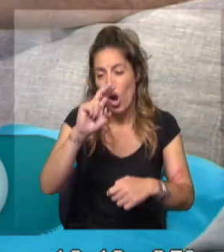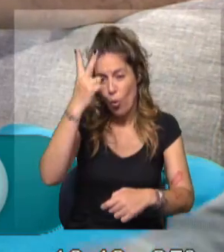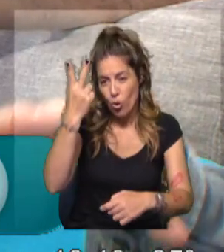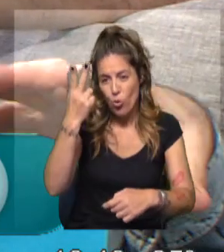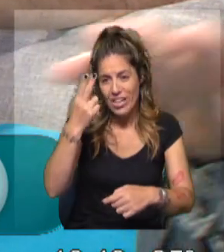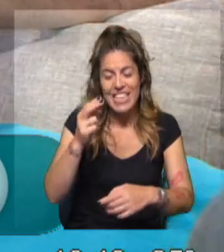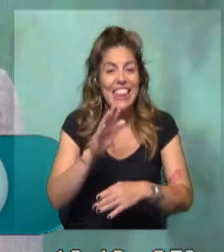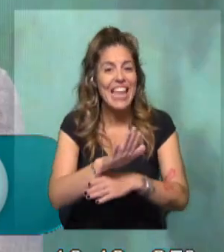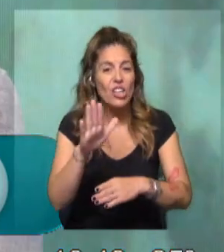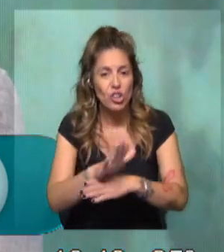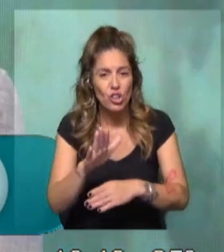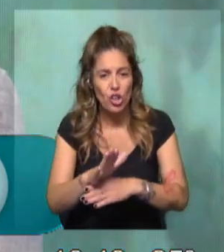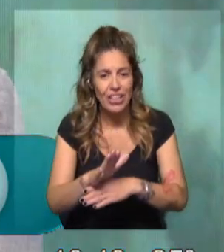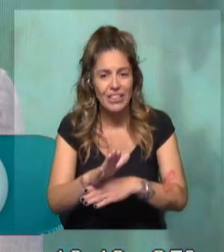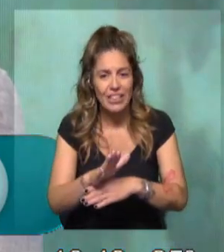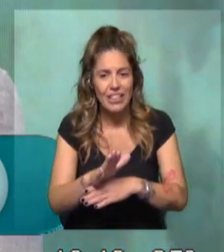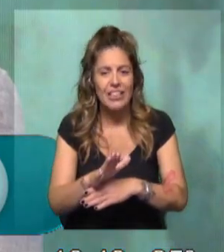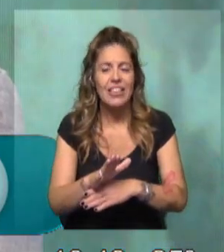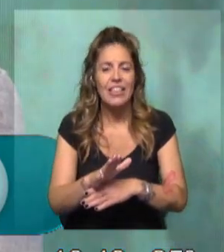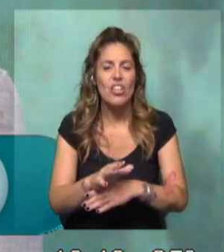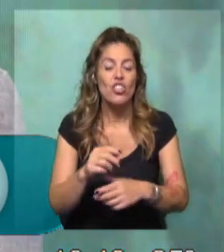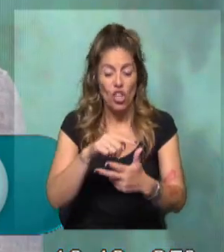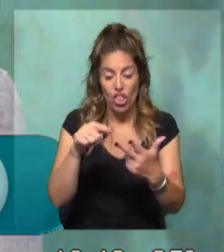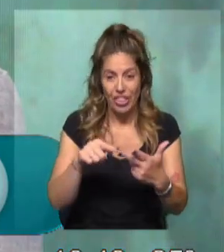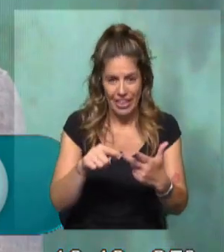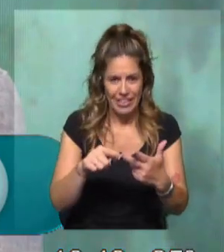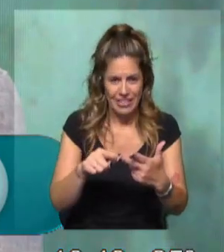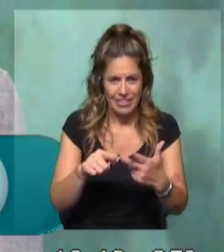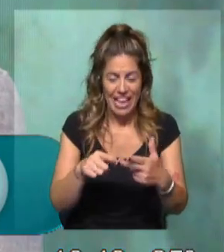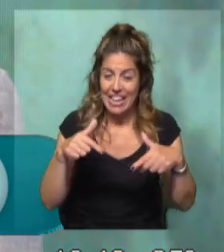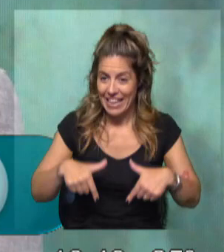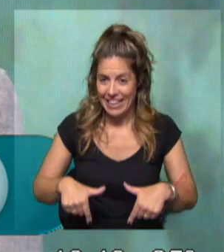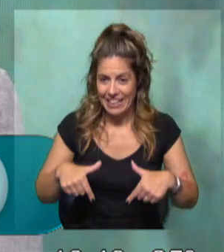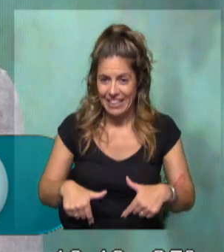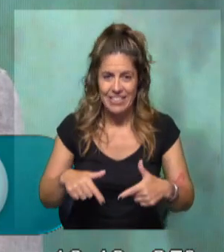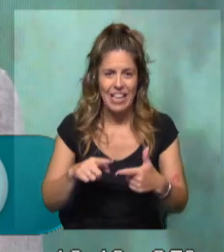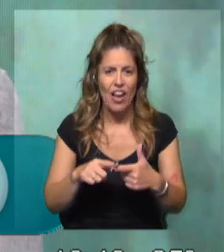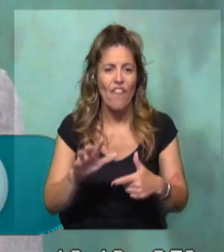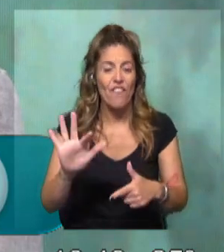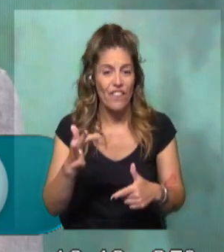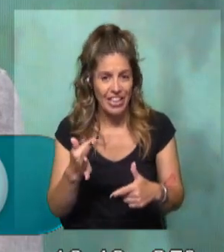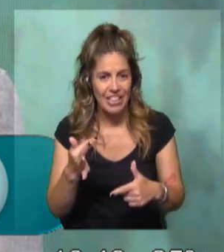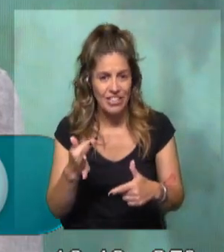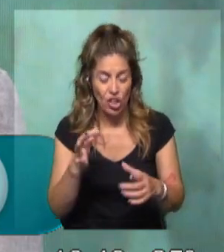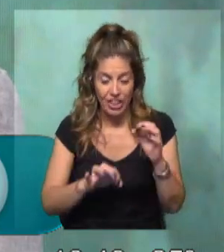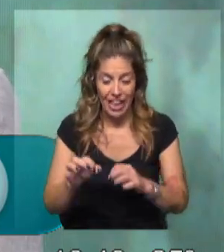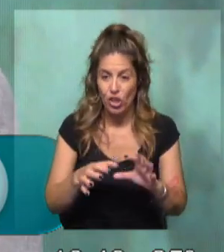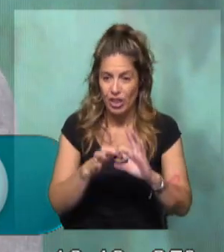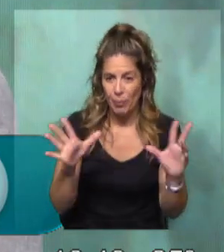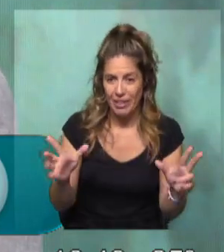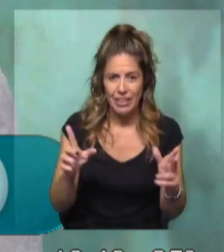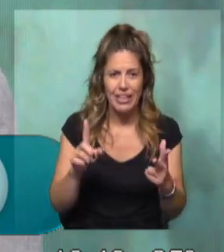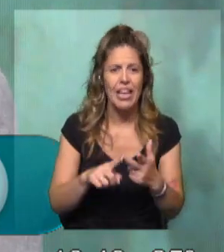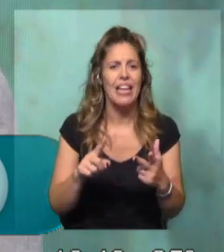Federación Uruguaya de Teatro? Y son tres patas. La Intendencia, Departamento de Cultura de la Intendencia de Montevideo, la Federación de Teatros Independientes y